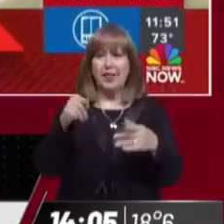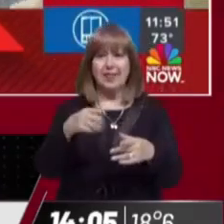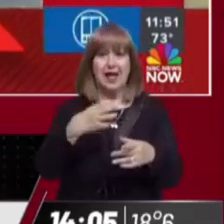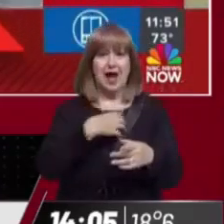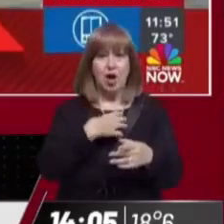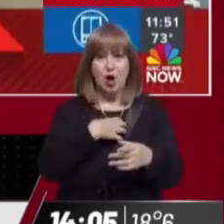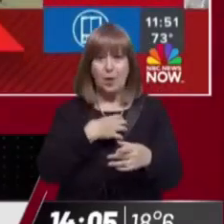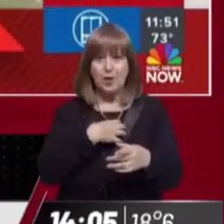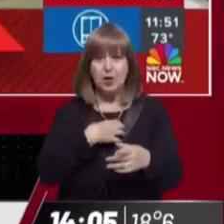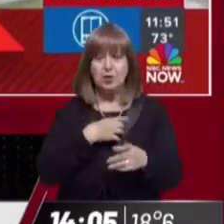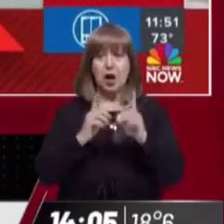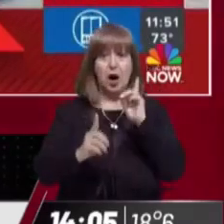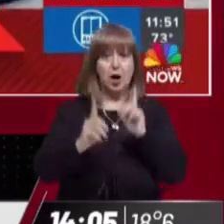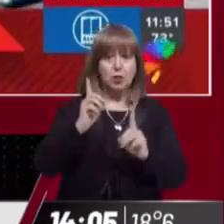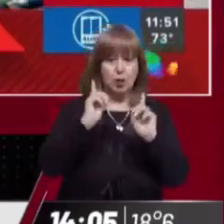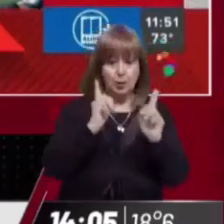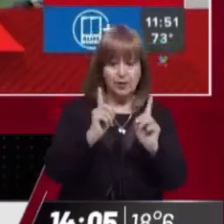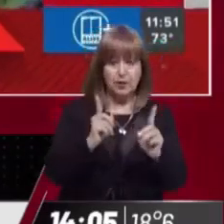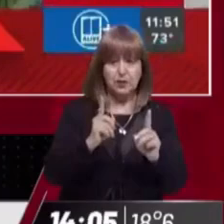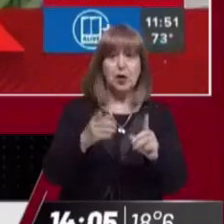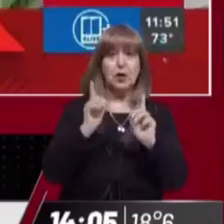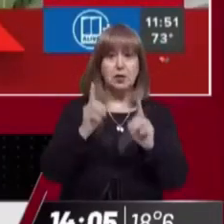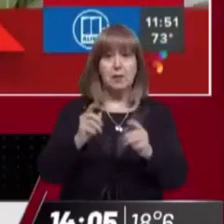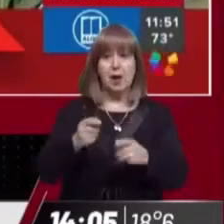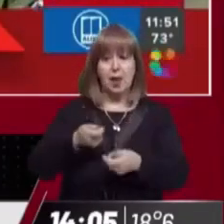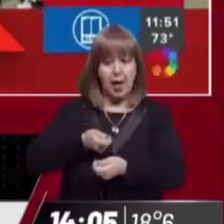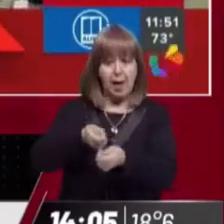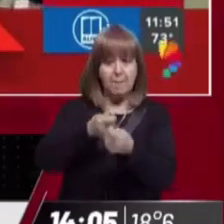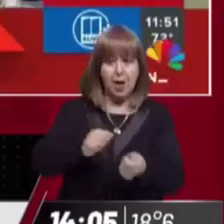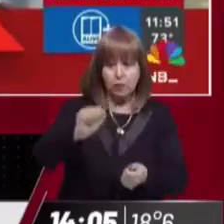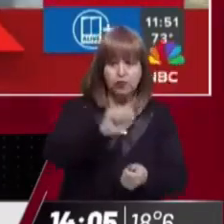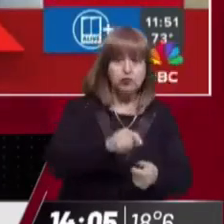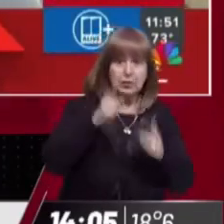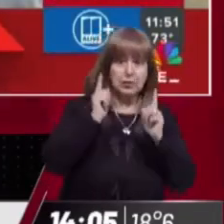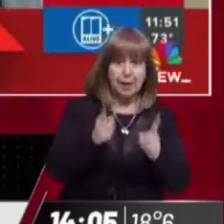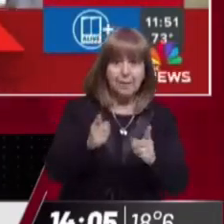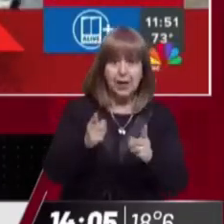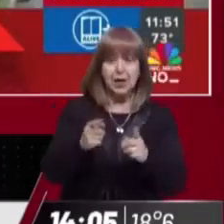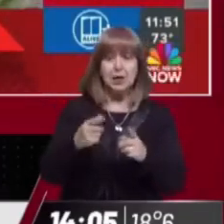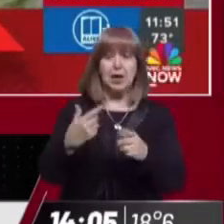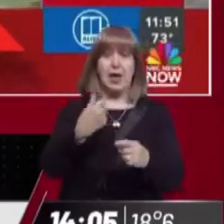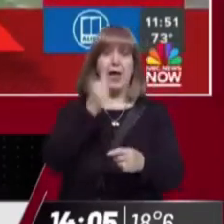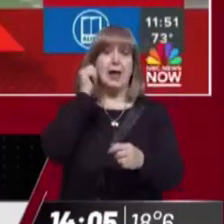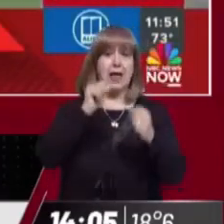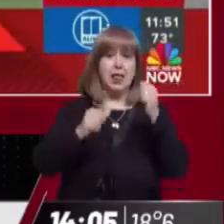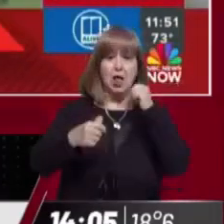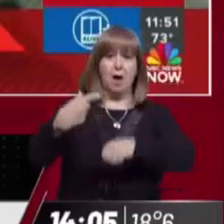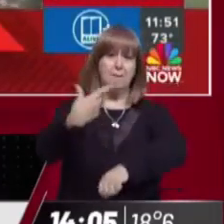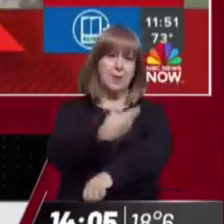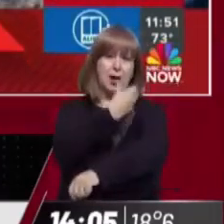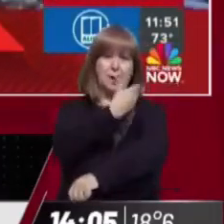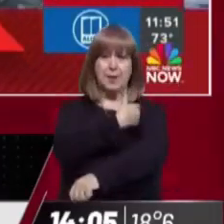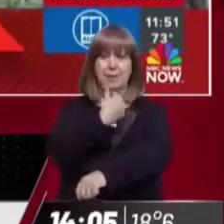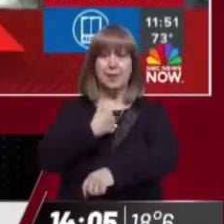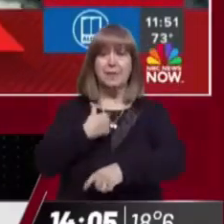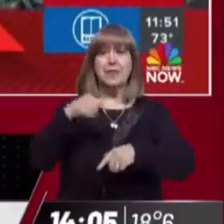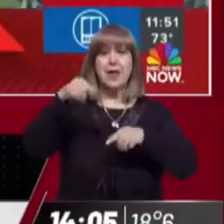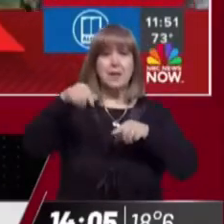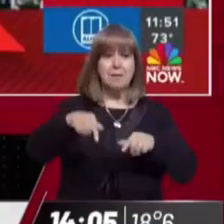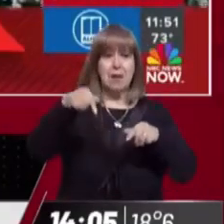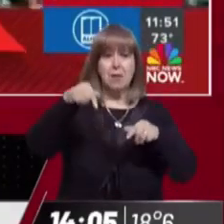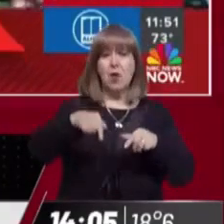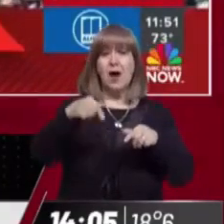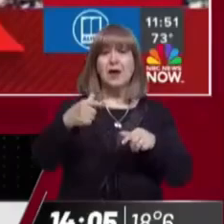algunos profesores y empleados del lugar recordemos que aquí en Georgia no hace